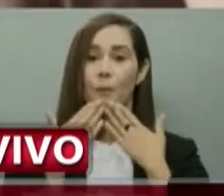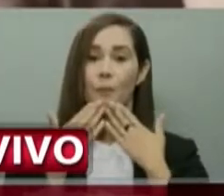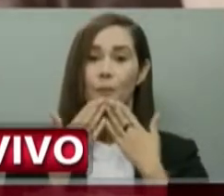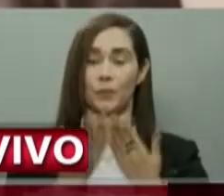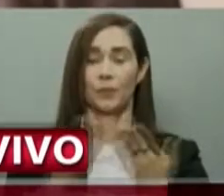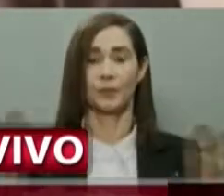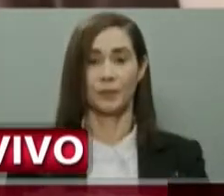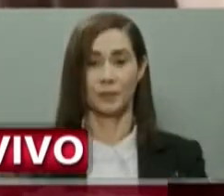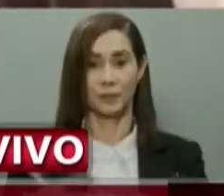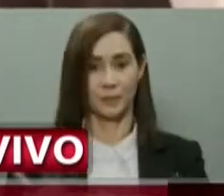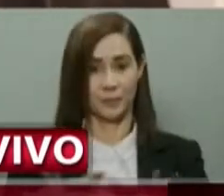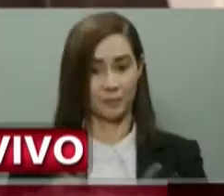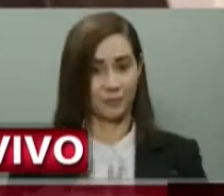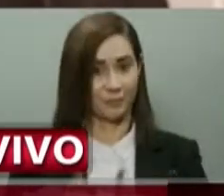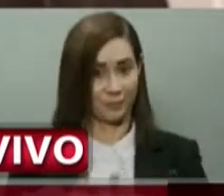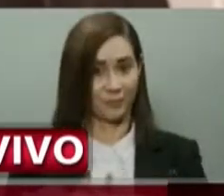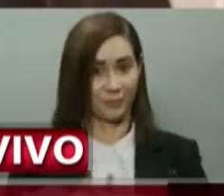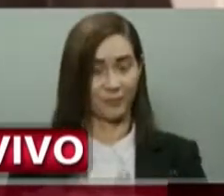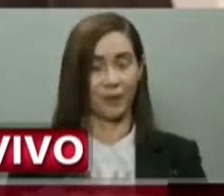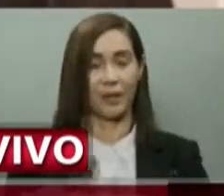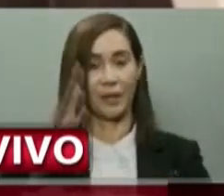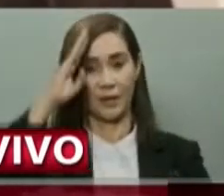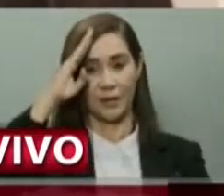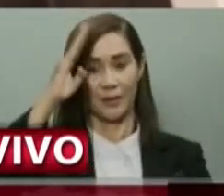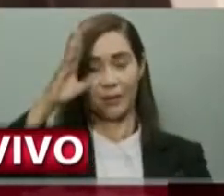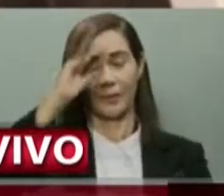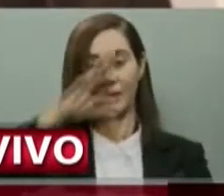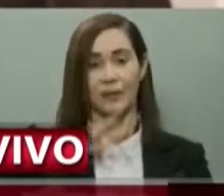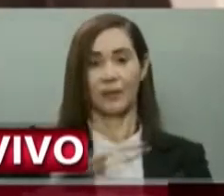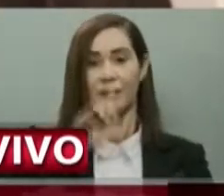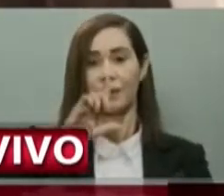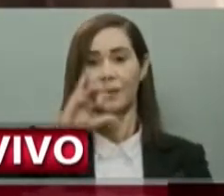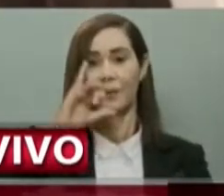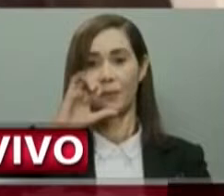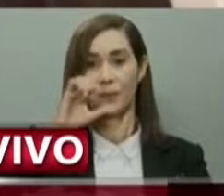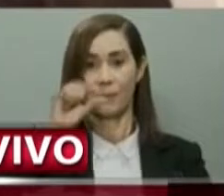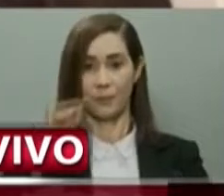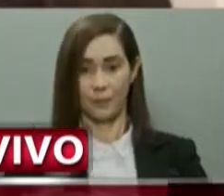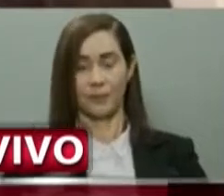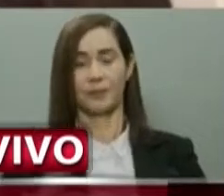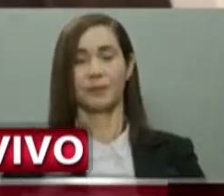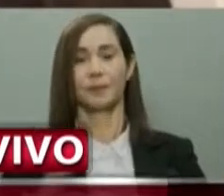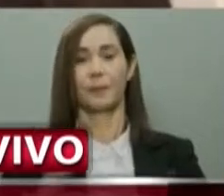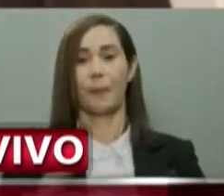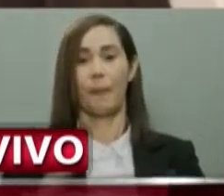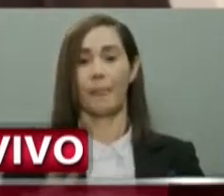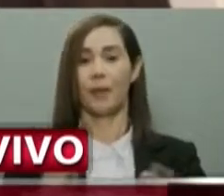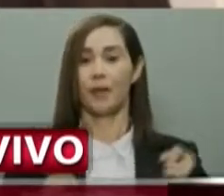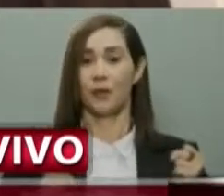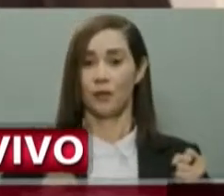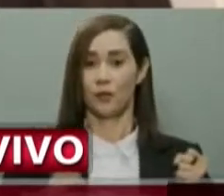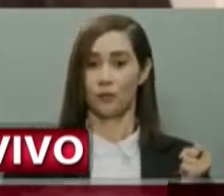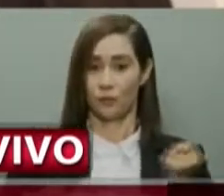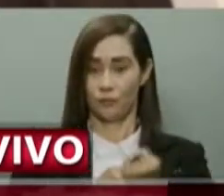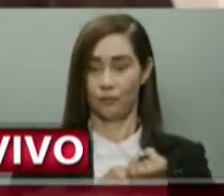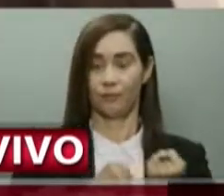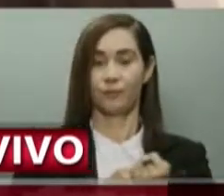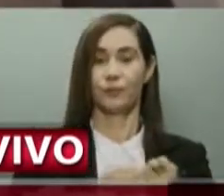Juan Rosario, por acompañarnos también. También saludamos al señor Luis Sánchez Falete, subdirector de